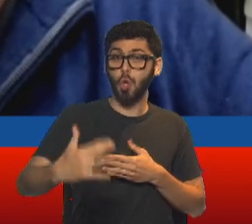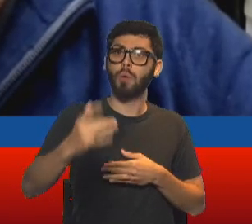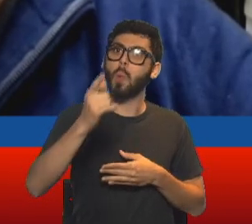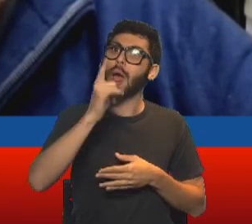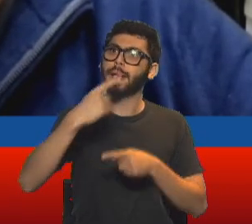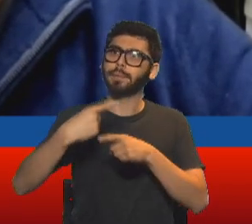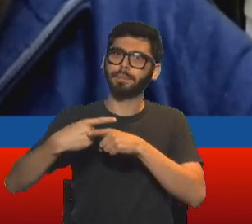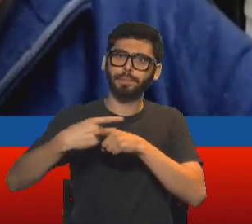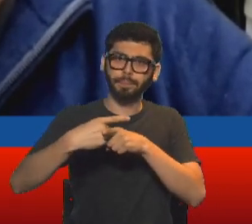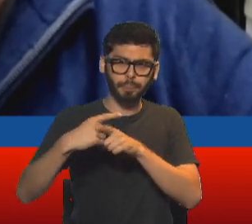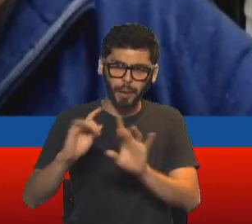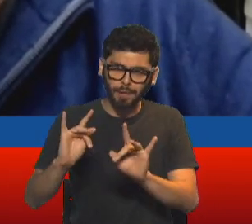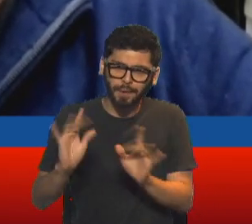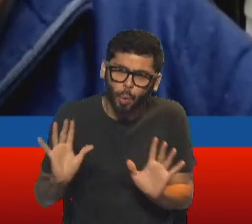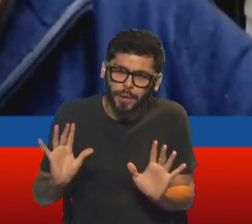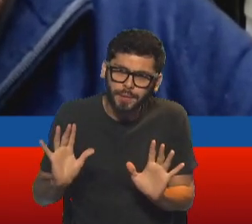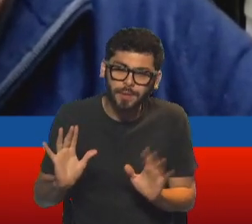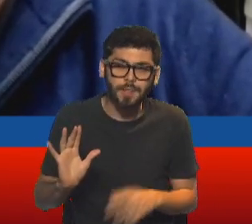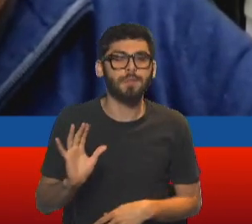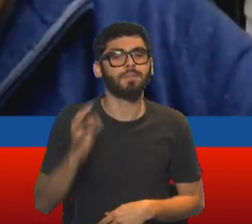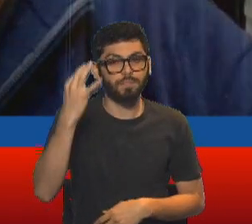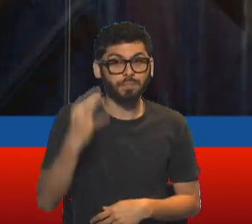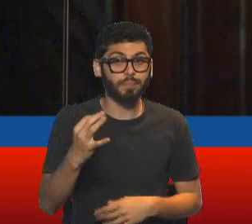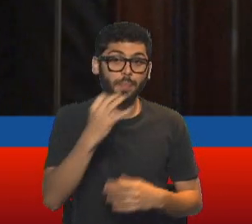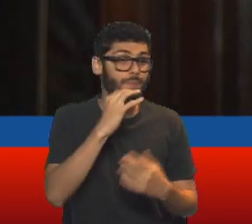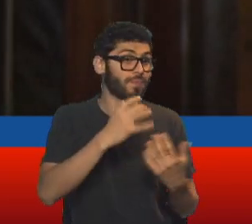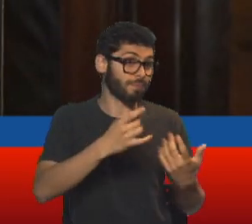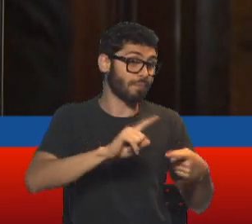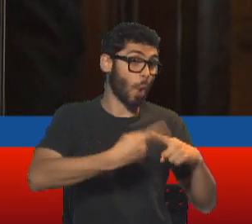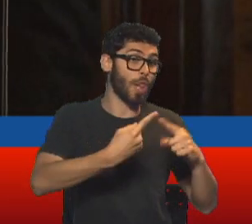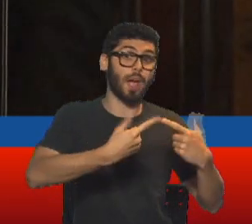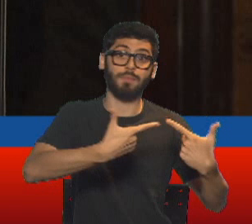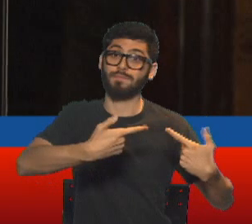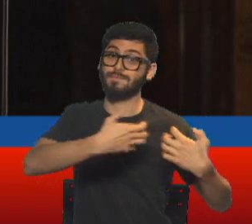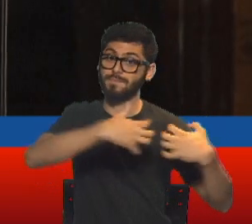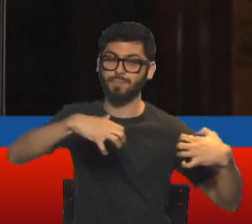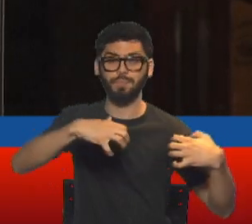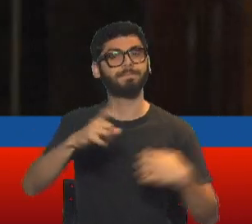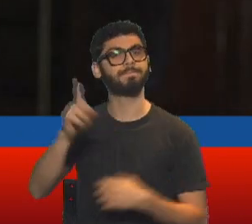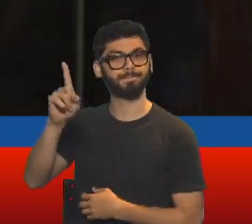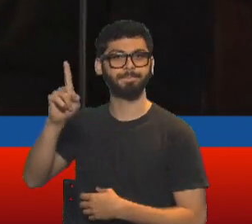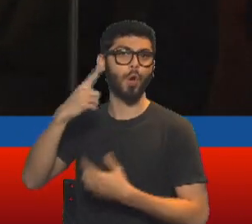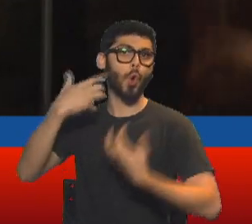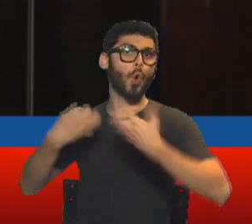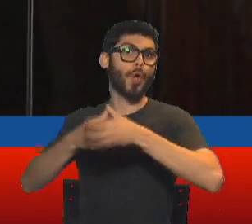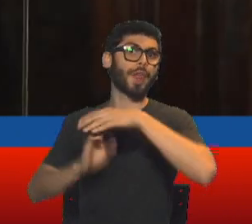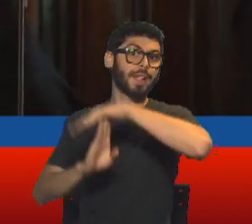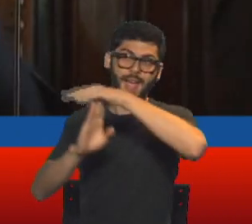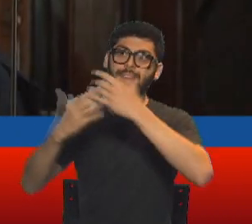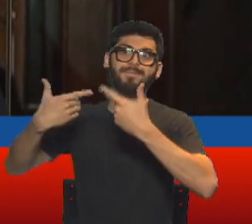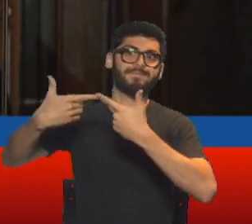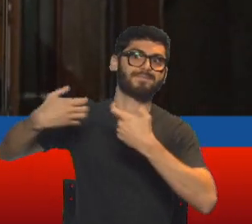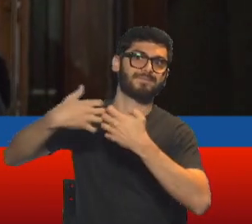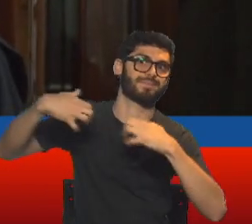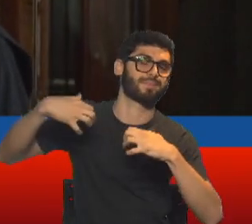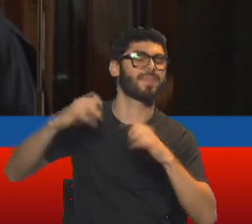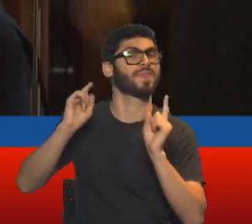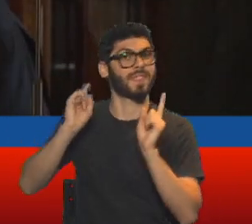estas características que está viviendo hoy la clase política y el Poder Judicial, de una ruptura entre lo que la sociedad demanda y